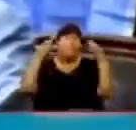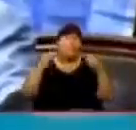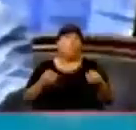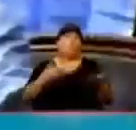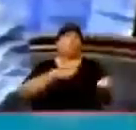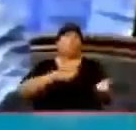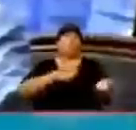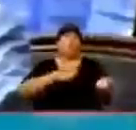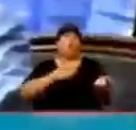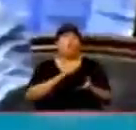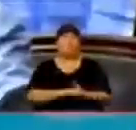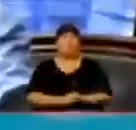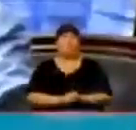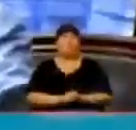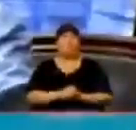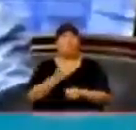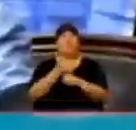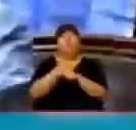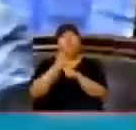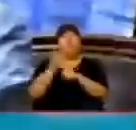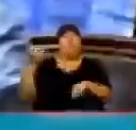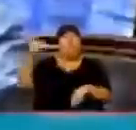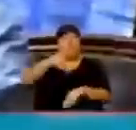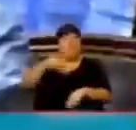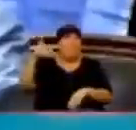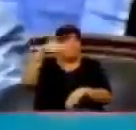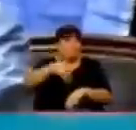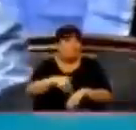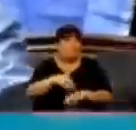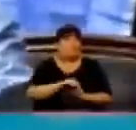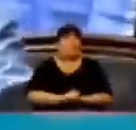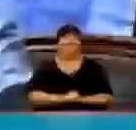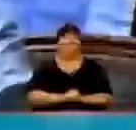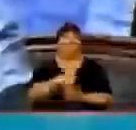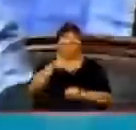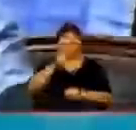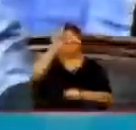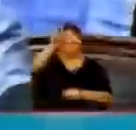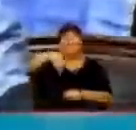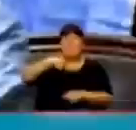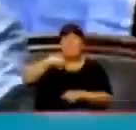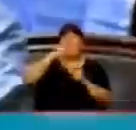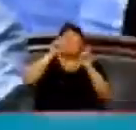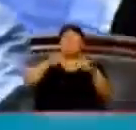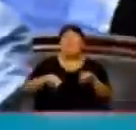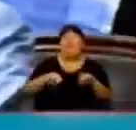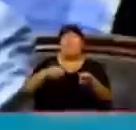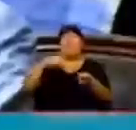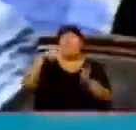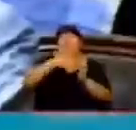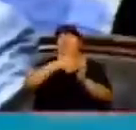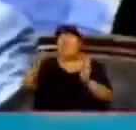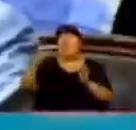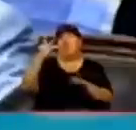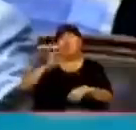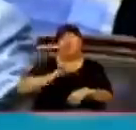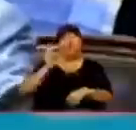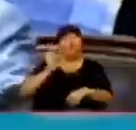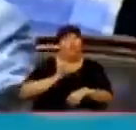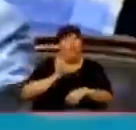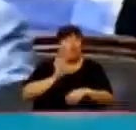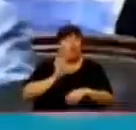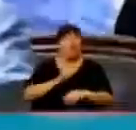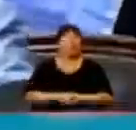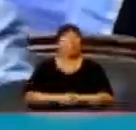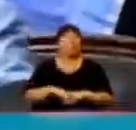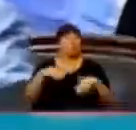licuó, obviamente, la inflación de 4 años, los precios y demás. Como licuó mi jubilación, se licuó también. Sí. Por suerte vos no